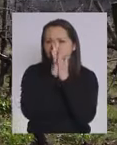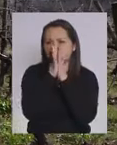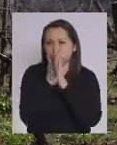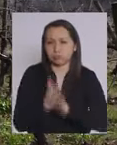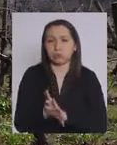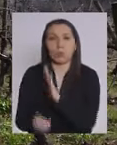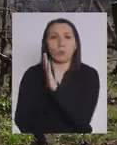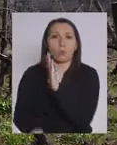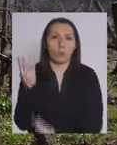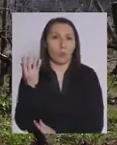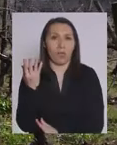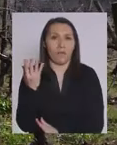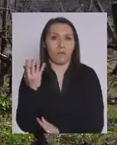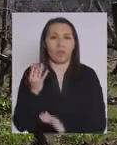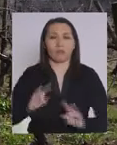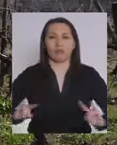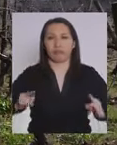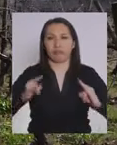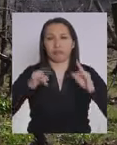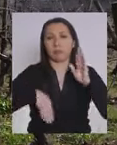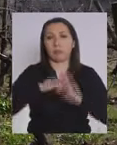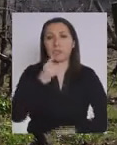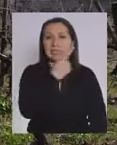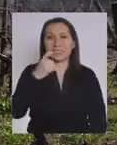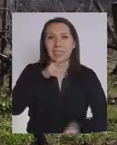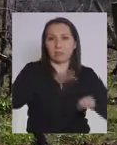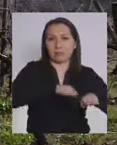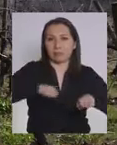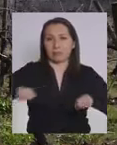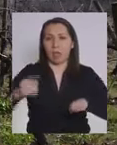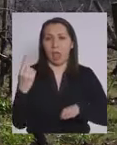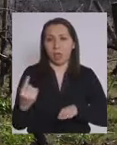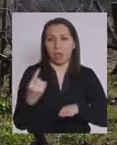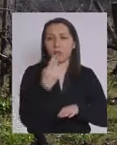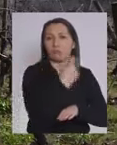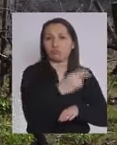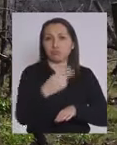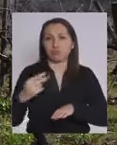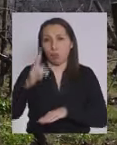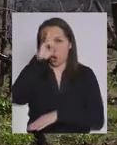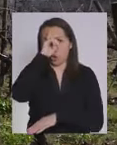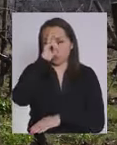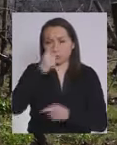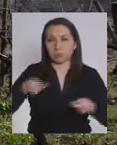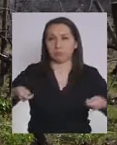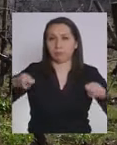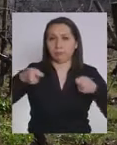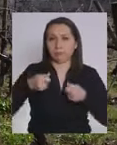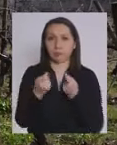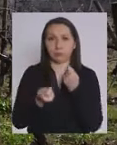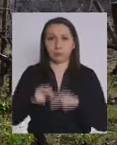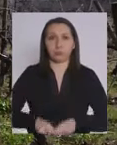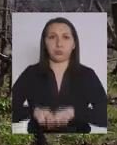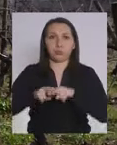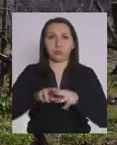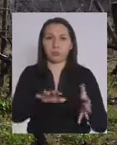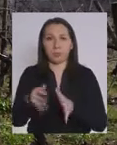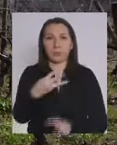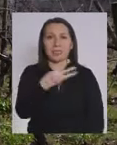nuevas con más de 100 camas cada uno de esos hospitales con una inversión que se acerca a los